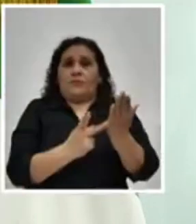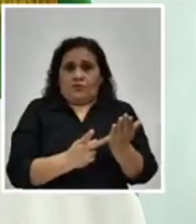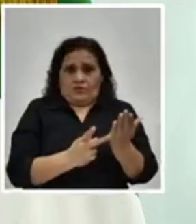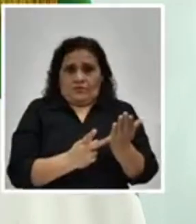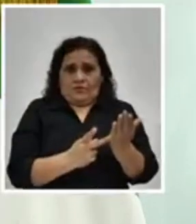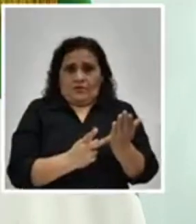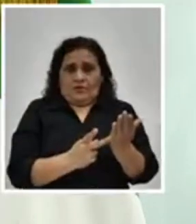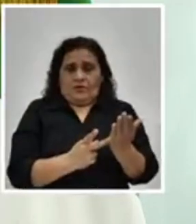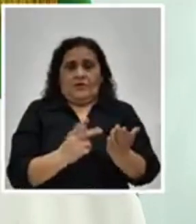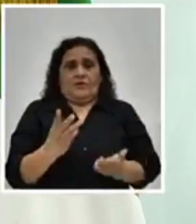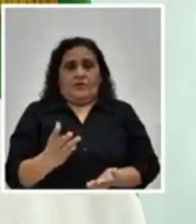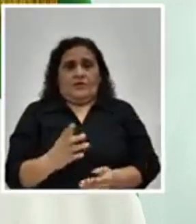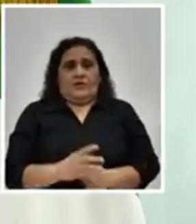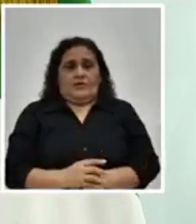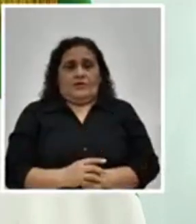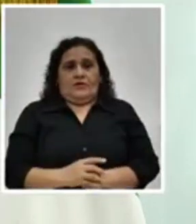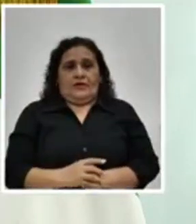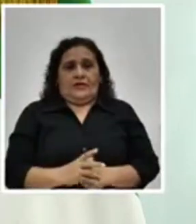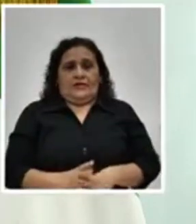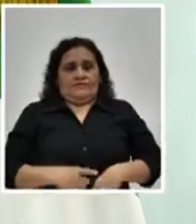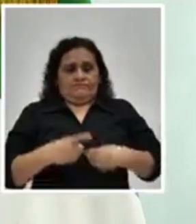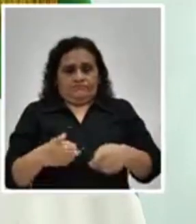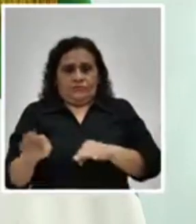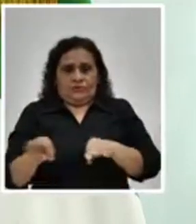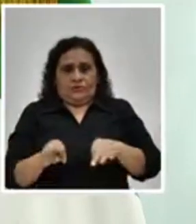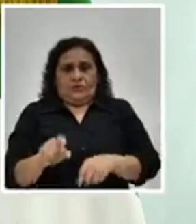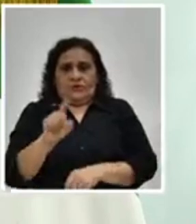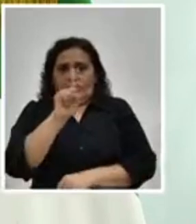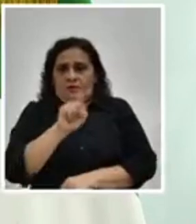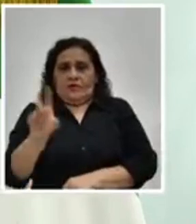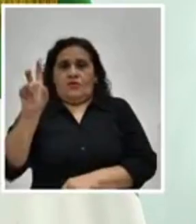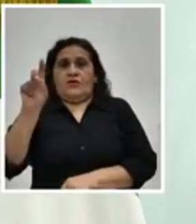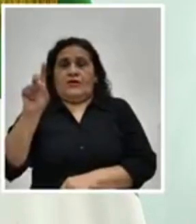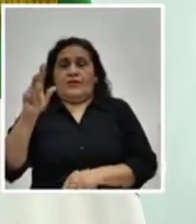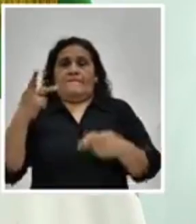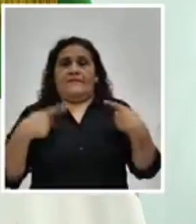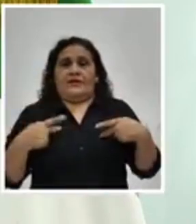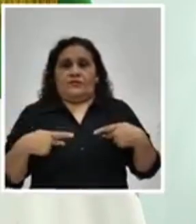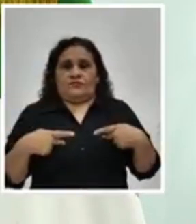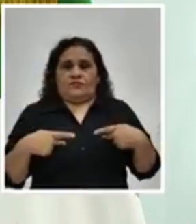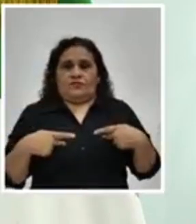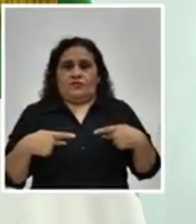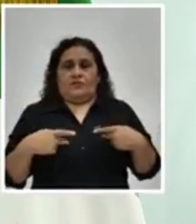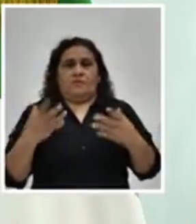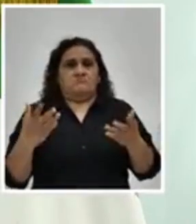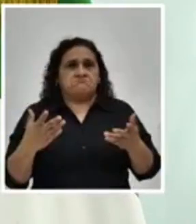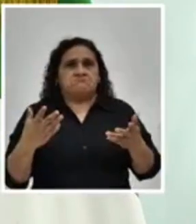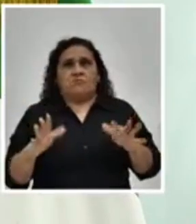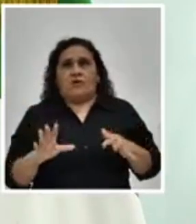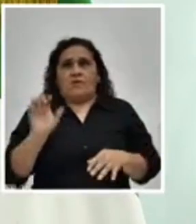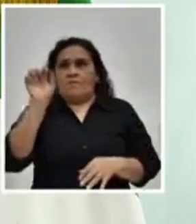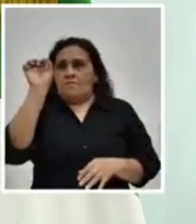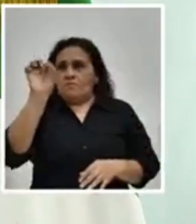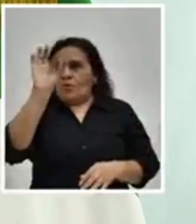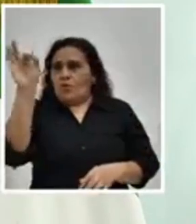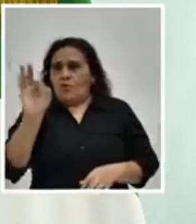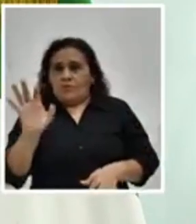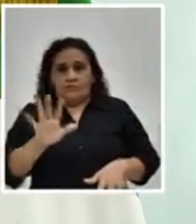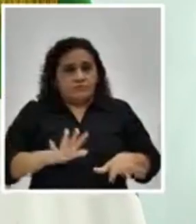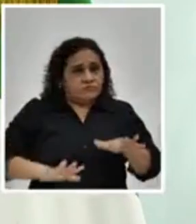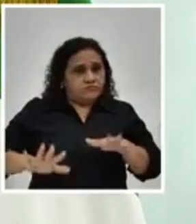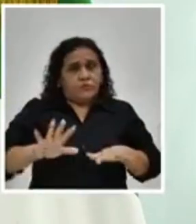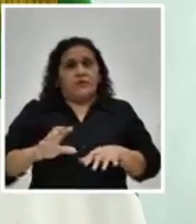logró la contratación de 130 personas, cubriendo un porcentaje importante del total de